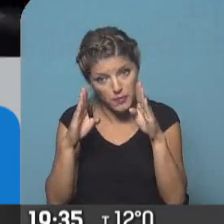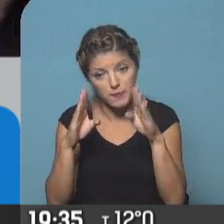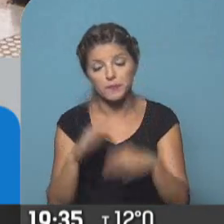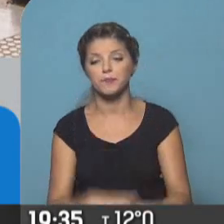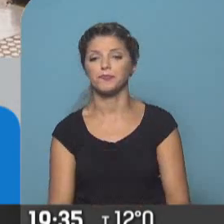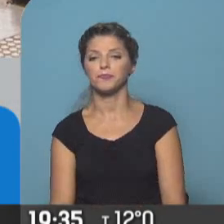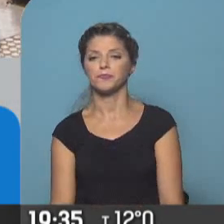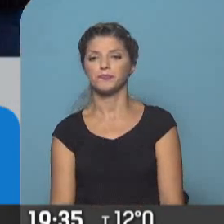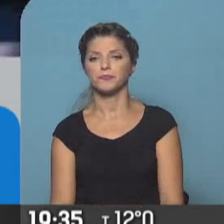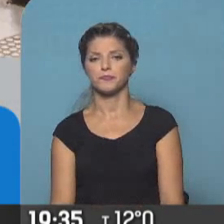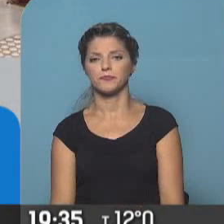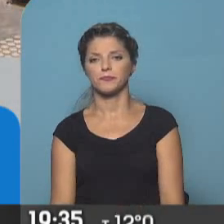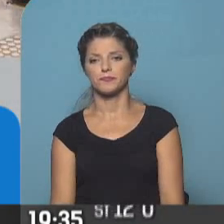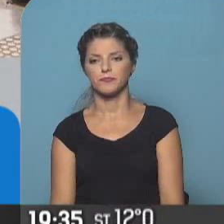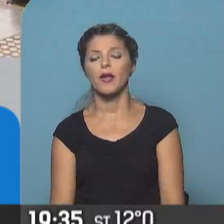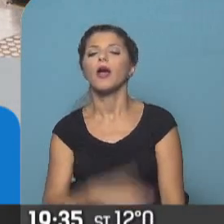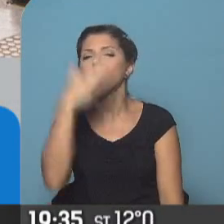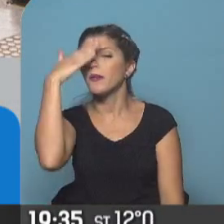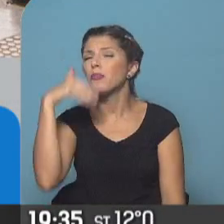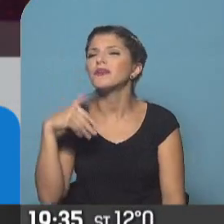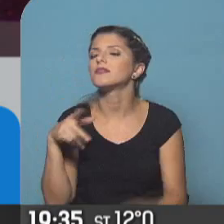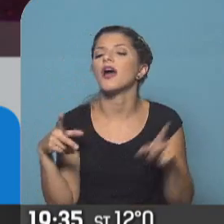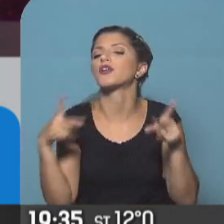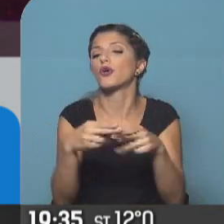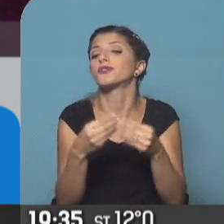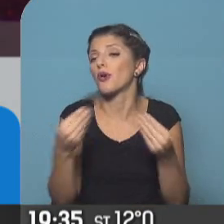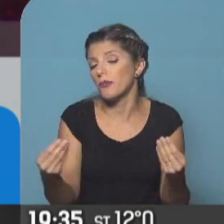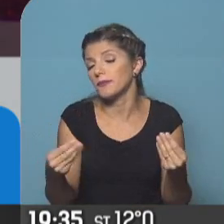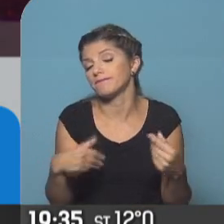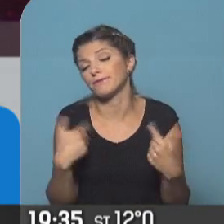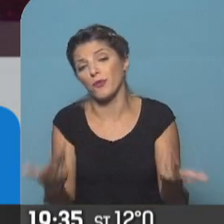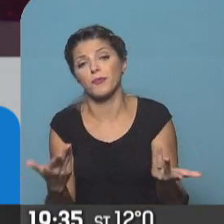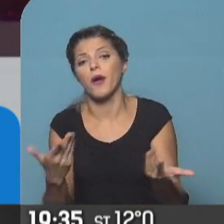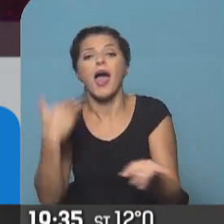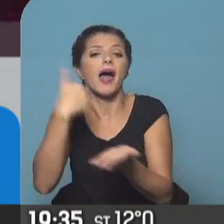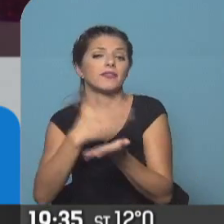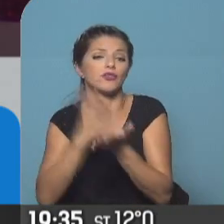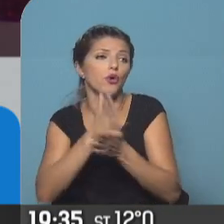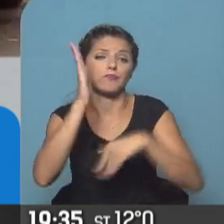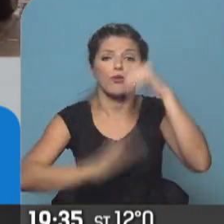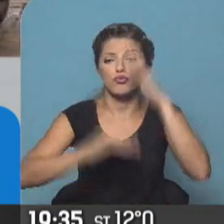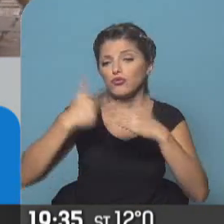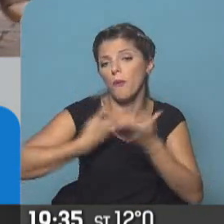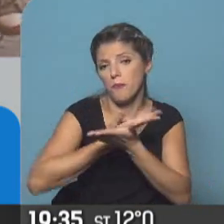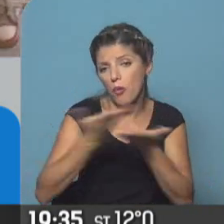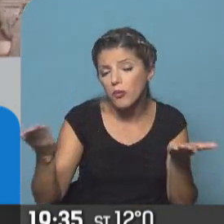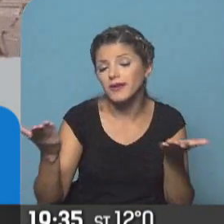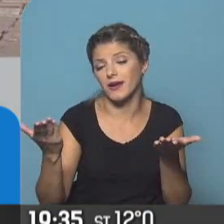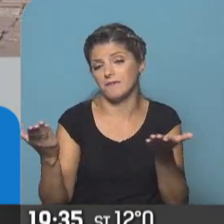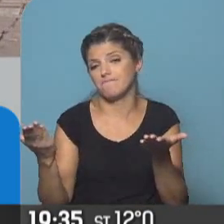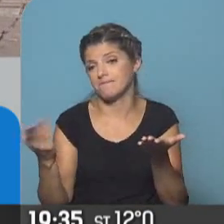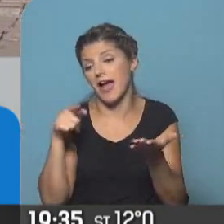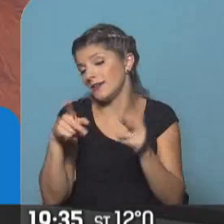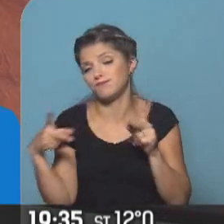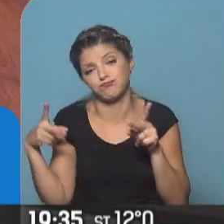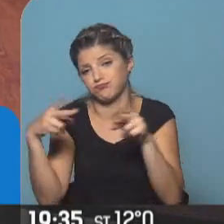Después, los recortes son típicos, ¿no? Digo, ¿a dónde van? Y bueno, van a las obras públicas y van a la infraestructura. Eso nos cercena capacidad